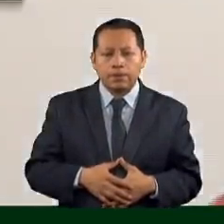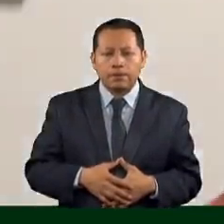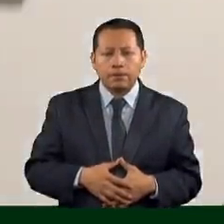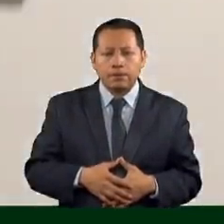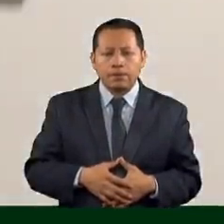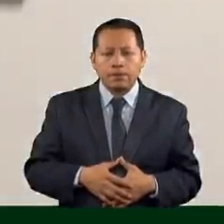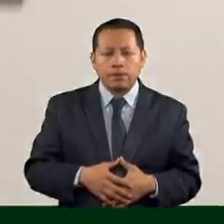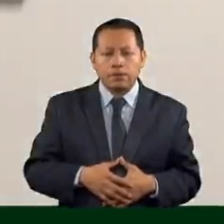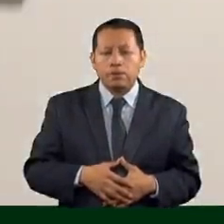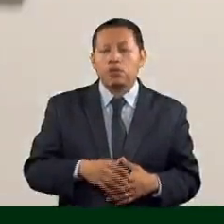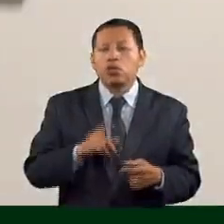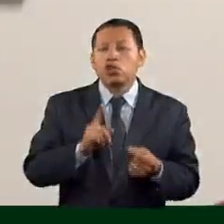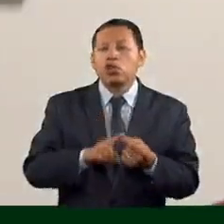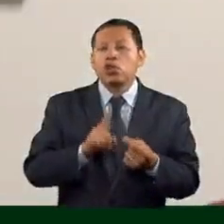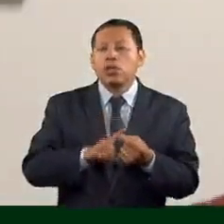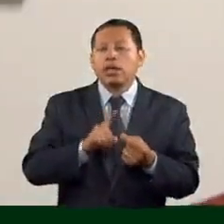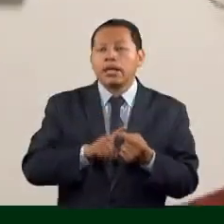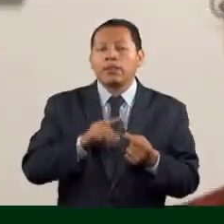y dónde lo pueden